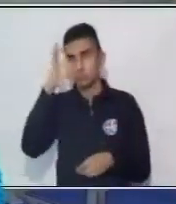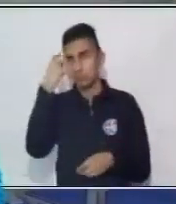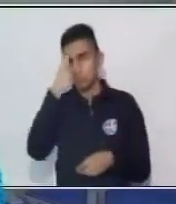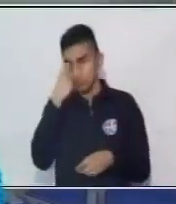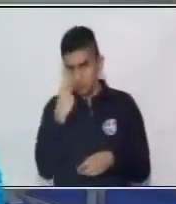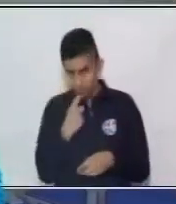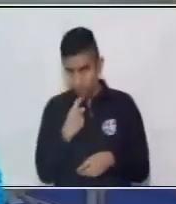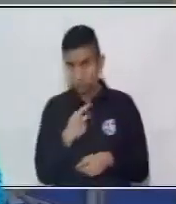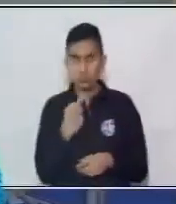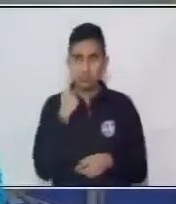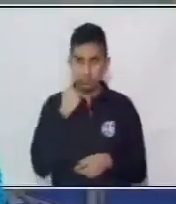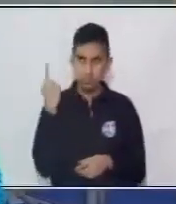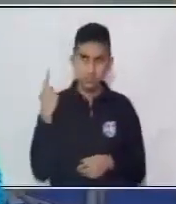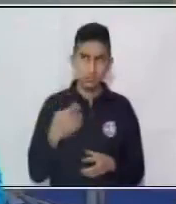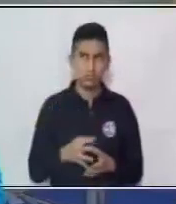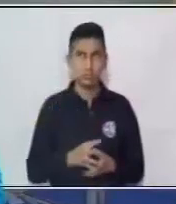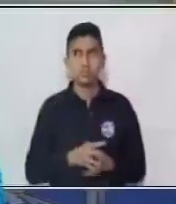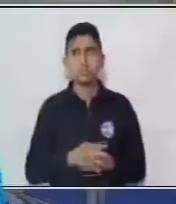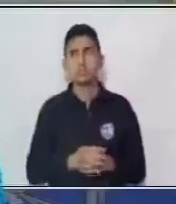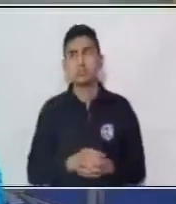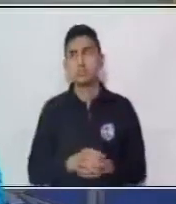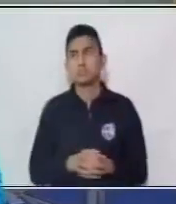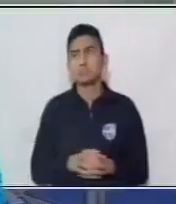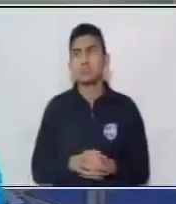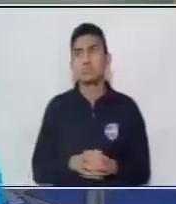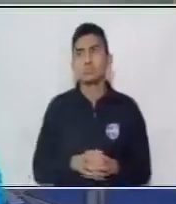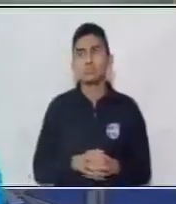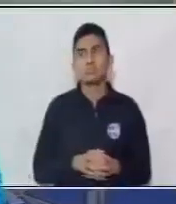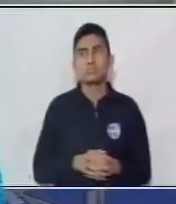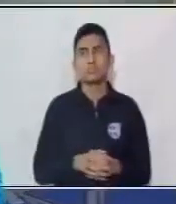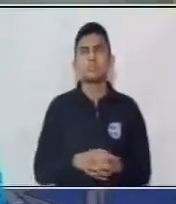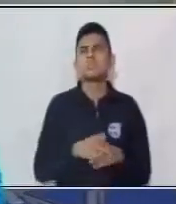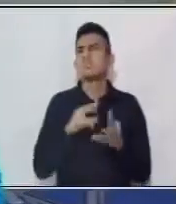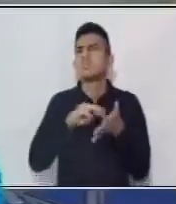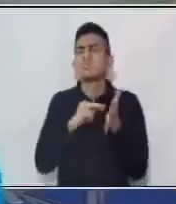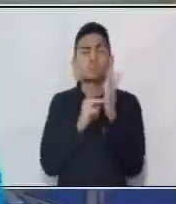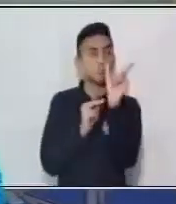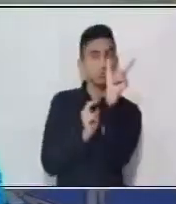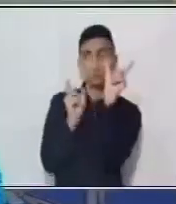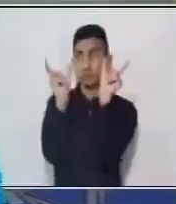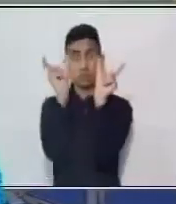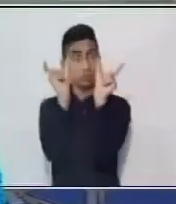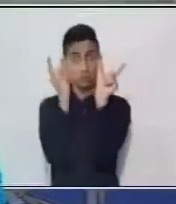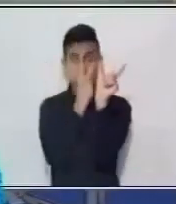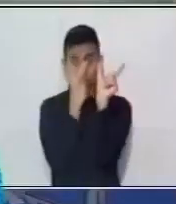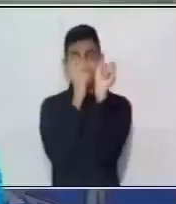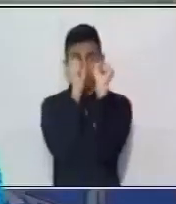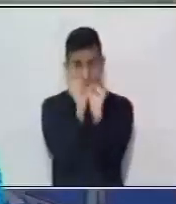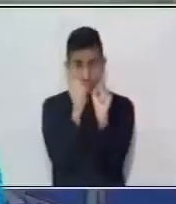esto. Si los números son múltiplos entre sí,